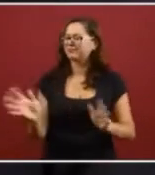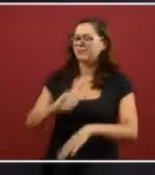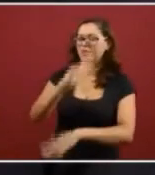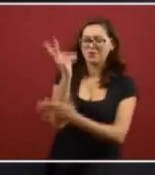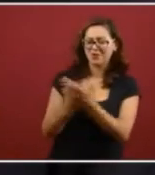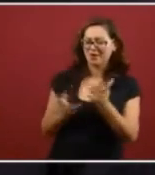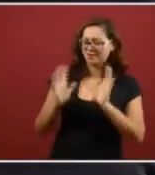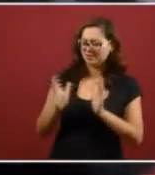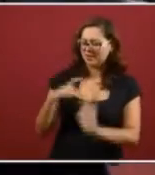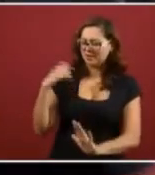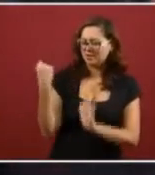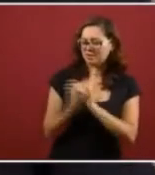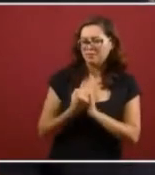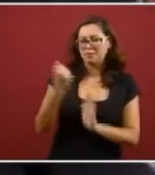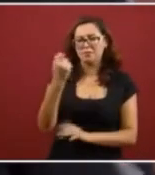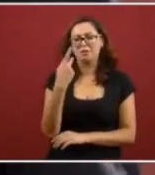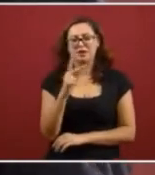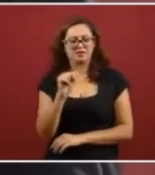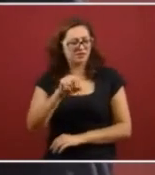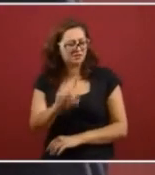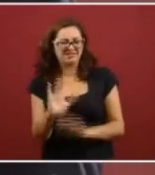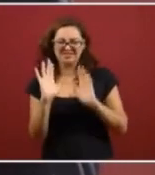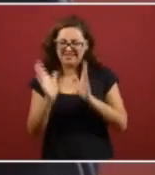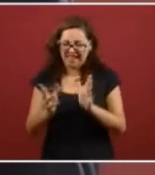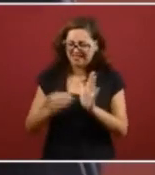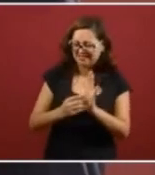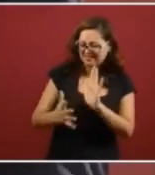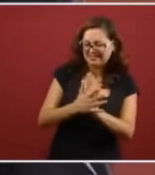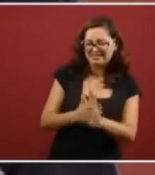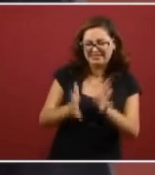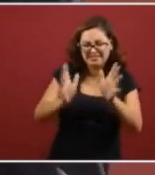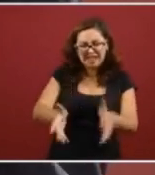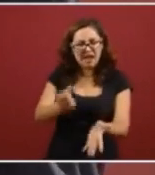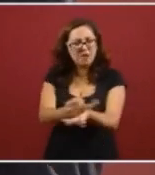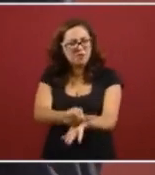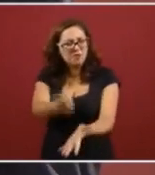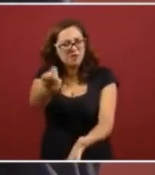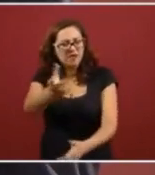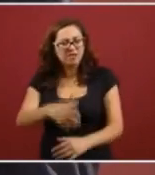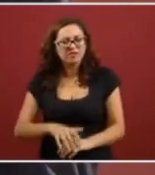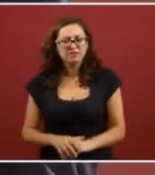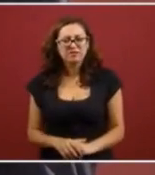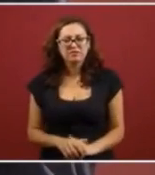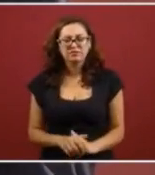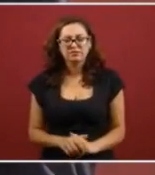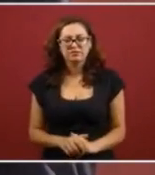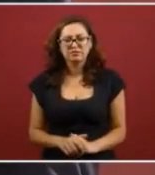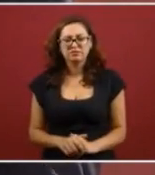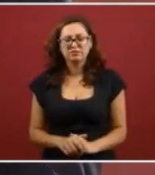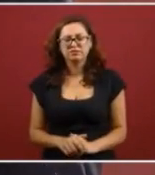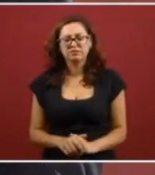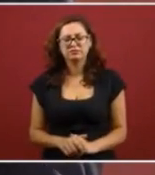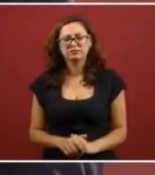No, it's already plan de desarrollo. It's there's a development plan aprobado. That's been approved.